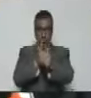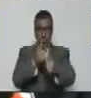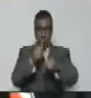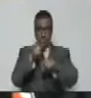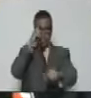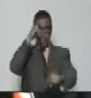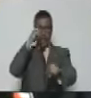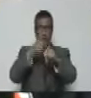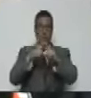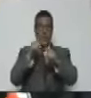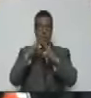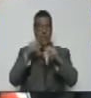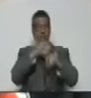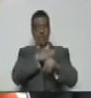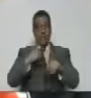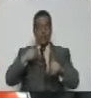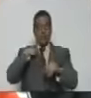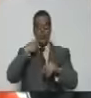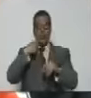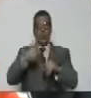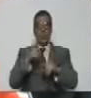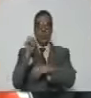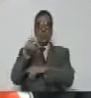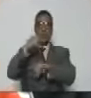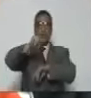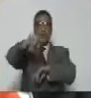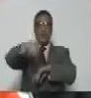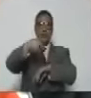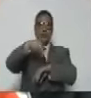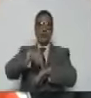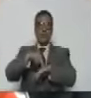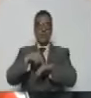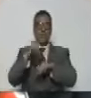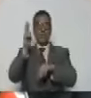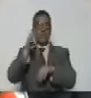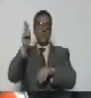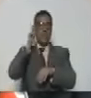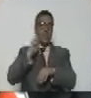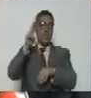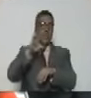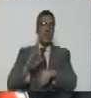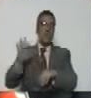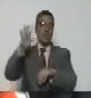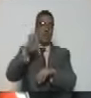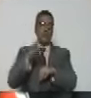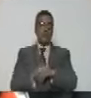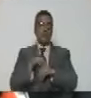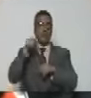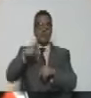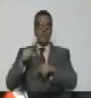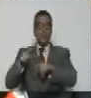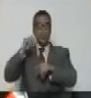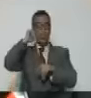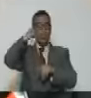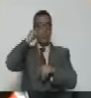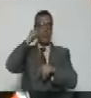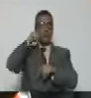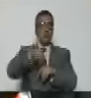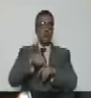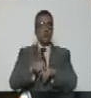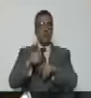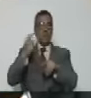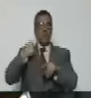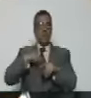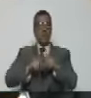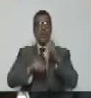norte, lo que él nos inspiró, y que hoy desde la Asamblea Nacional de la República Bolivariana de Venezuela, este recuerdo